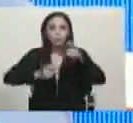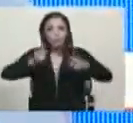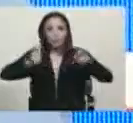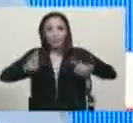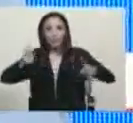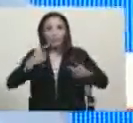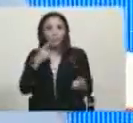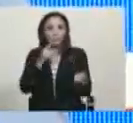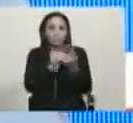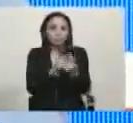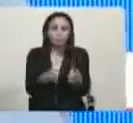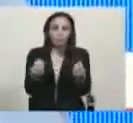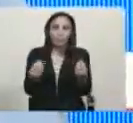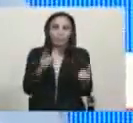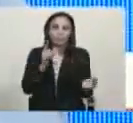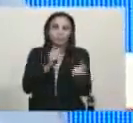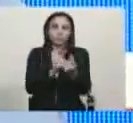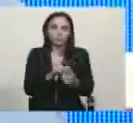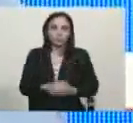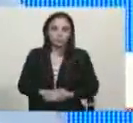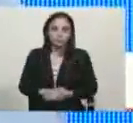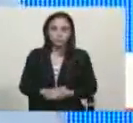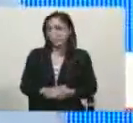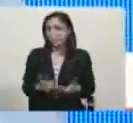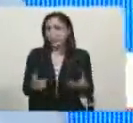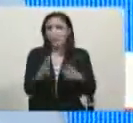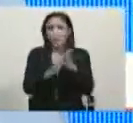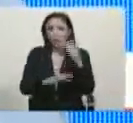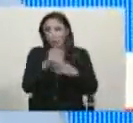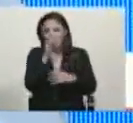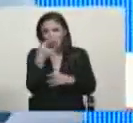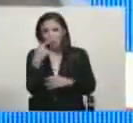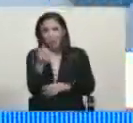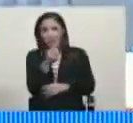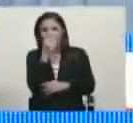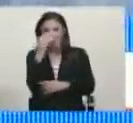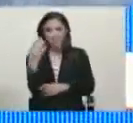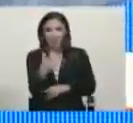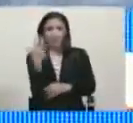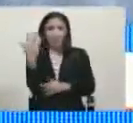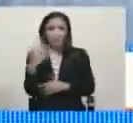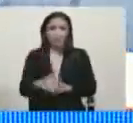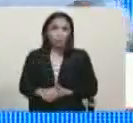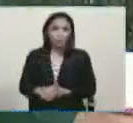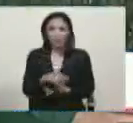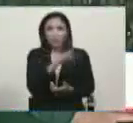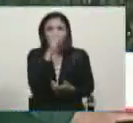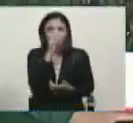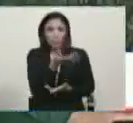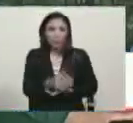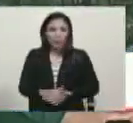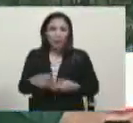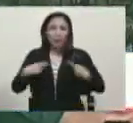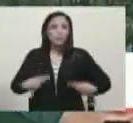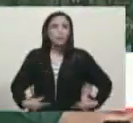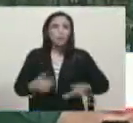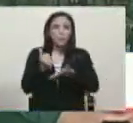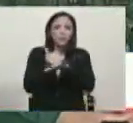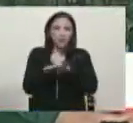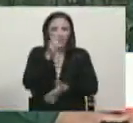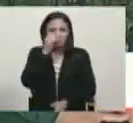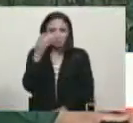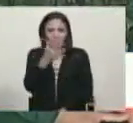y que atiende. Lo demás es puro show barato, showceros que son ellos,